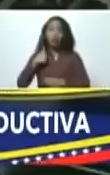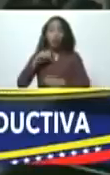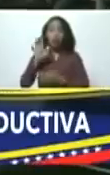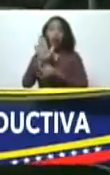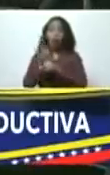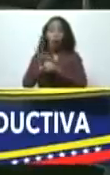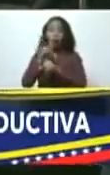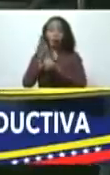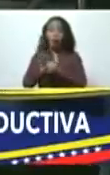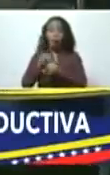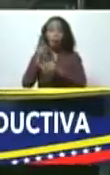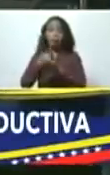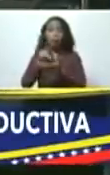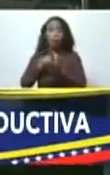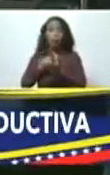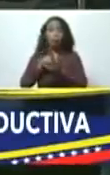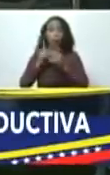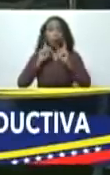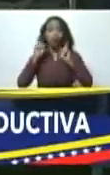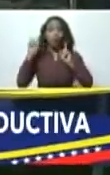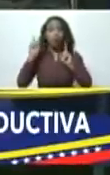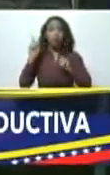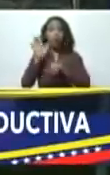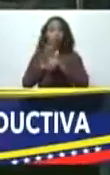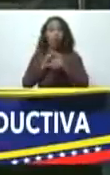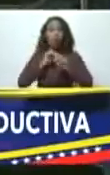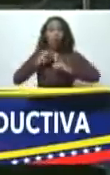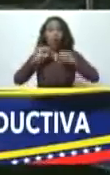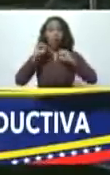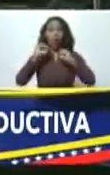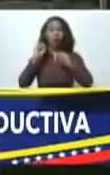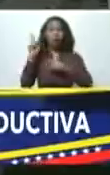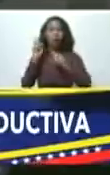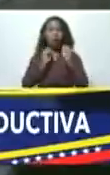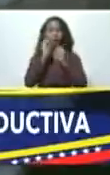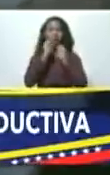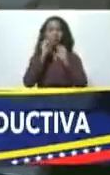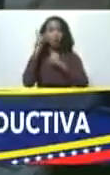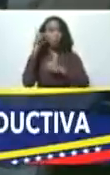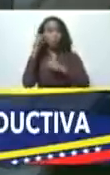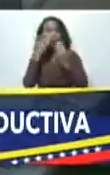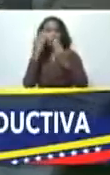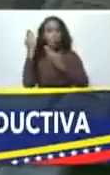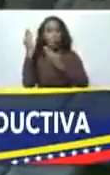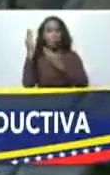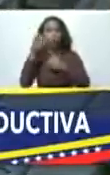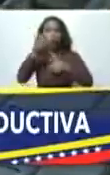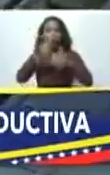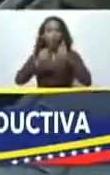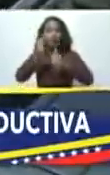ser la presencia nuestra y el sonido, ¿verdad? Mire esta maquinita. Aquí un vale